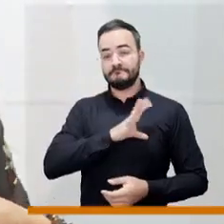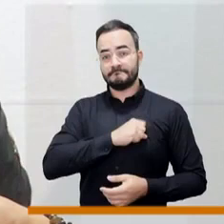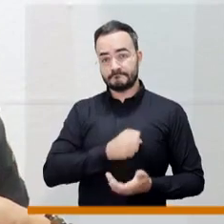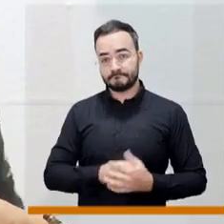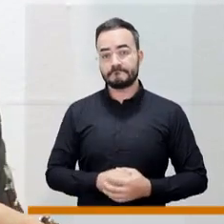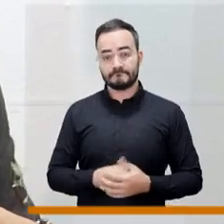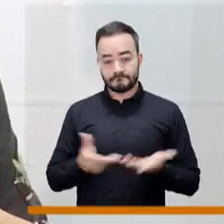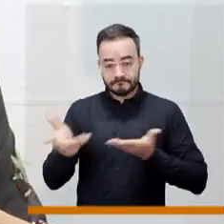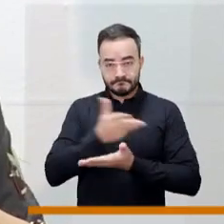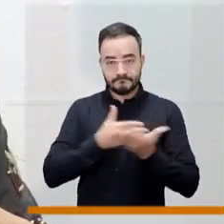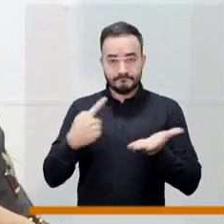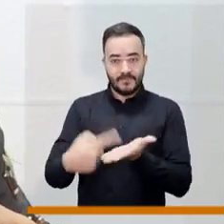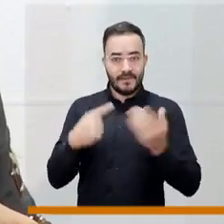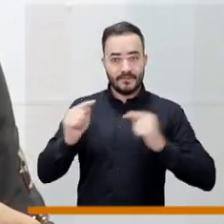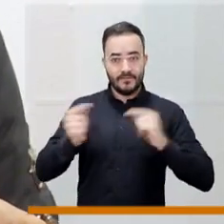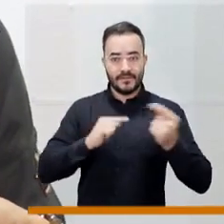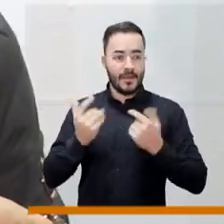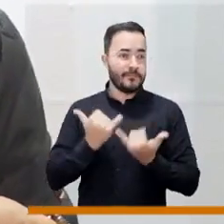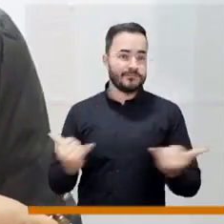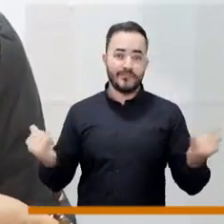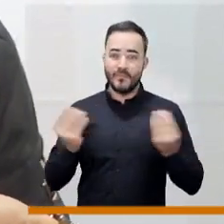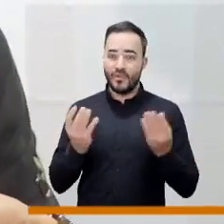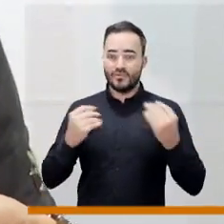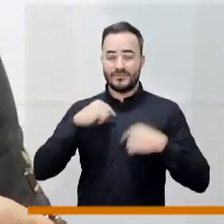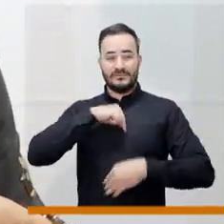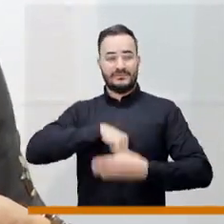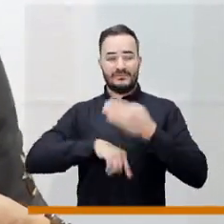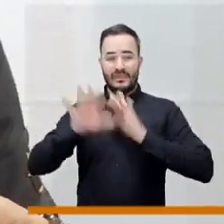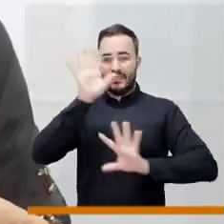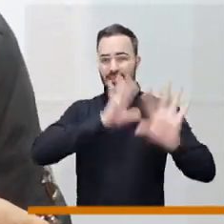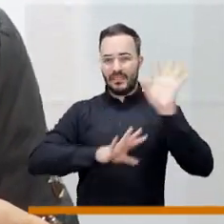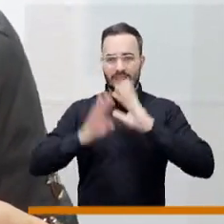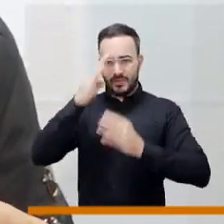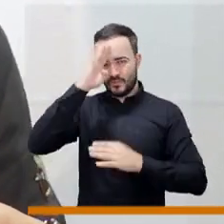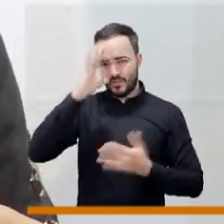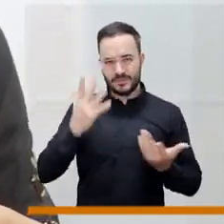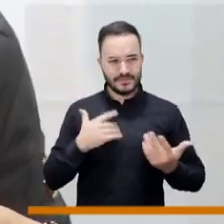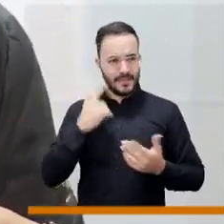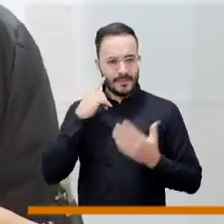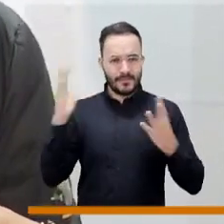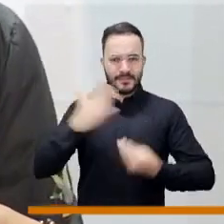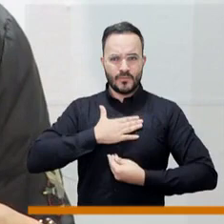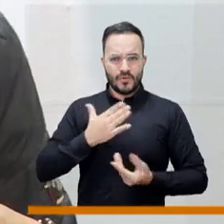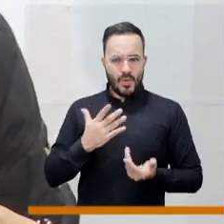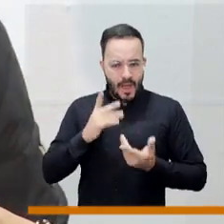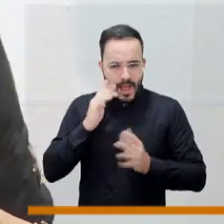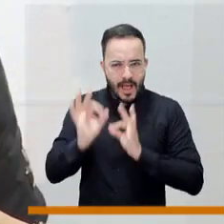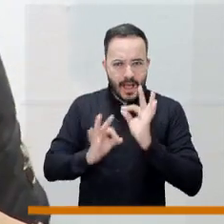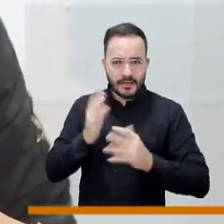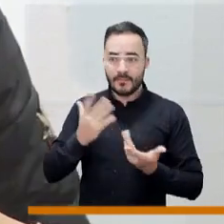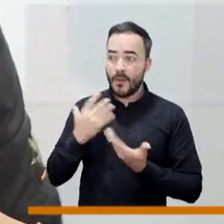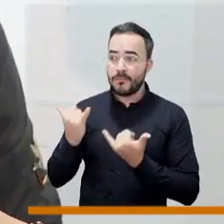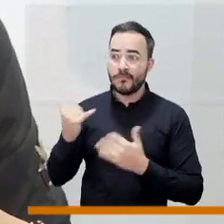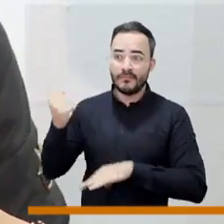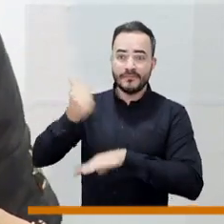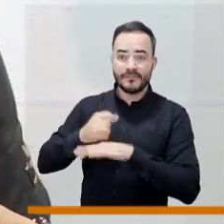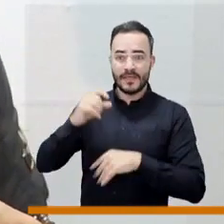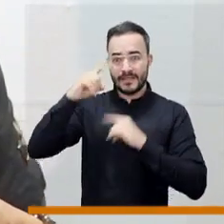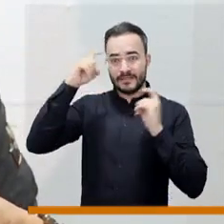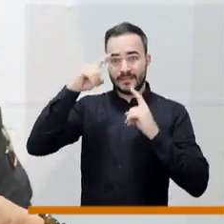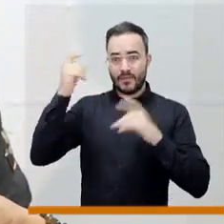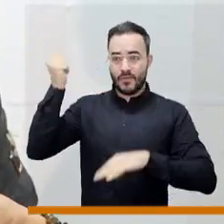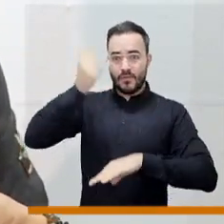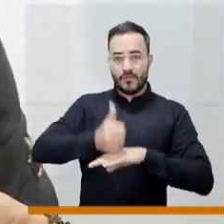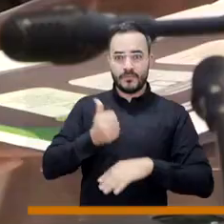Lamento que no se haya permitido el debate porque hay muchas dudas, necesitamos estudiar profundamente, cuidar el patrimonio público y hoy teníamos